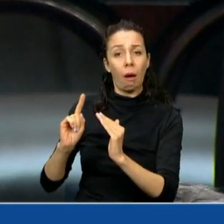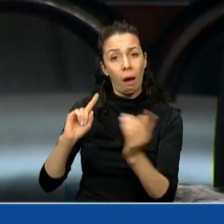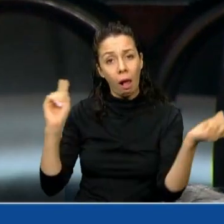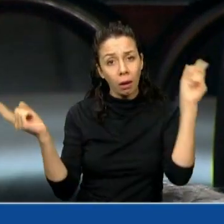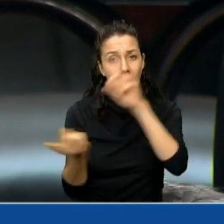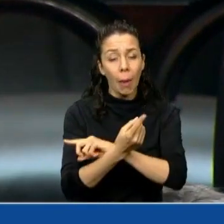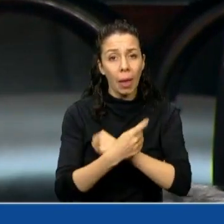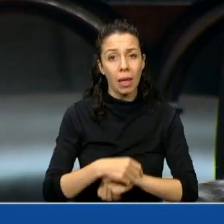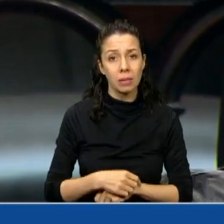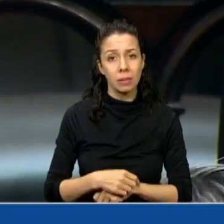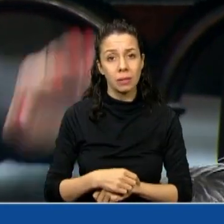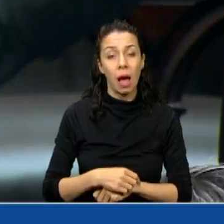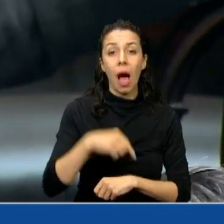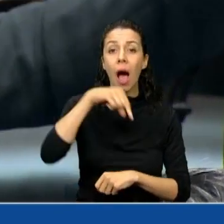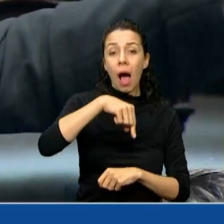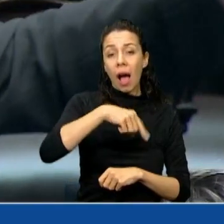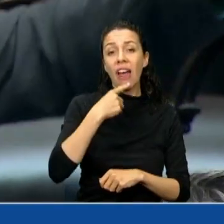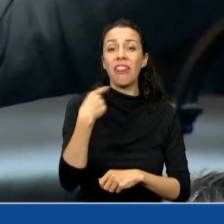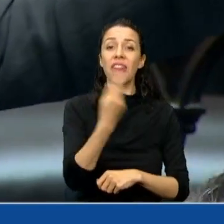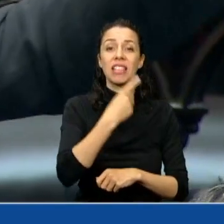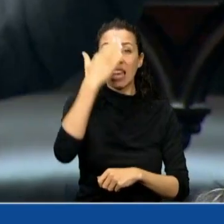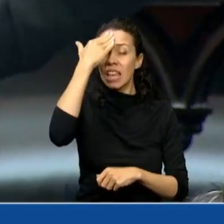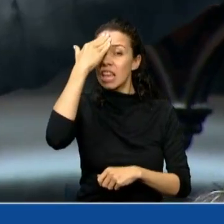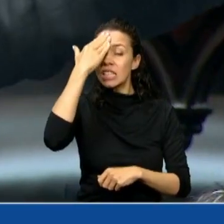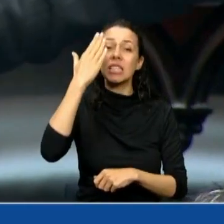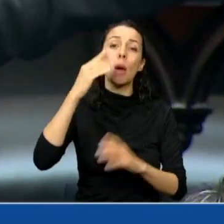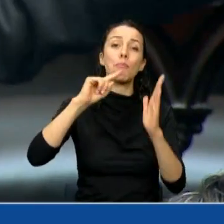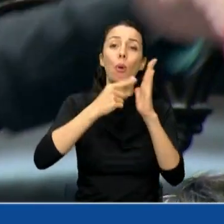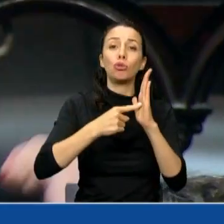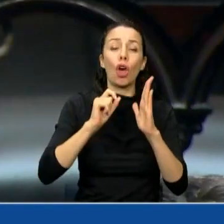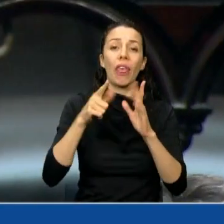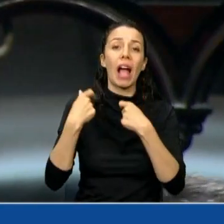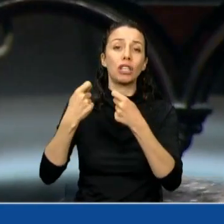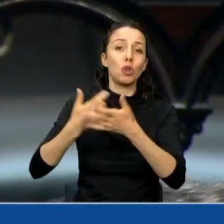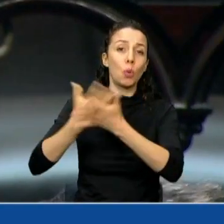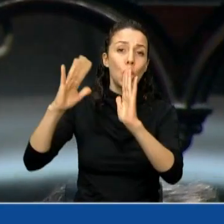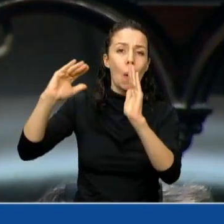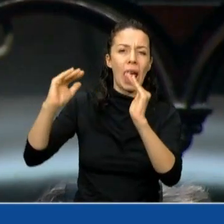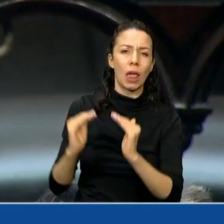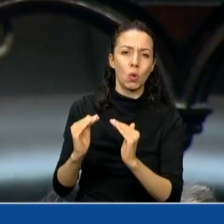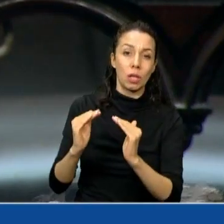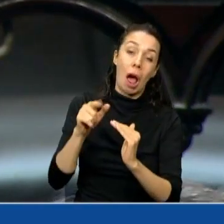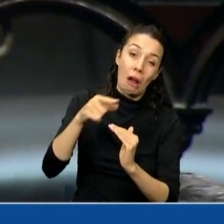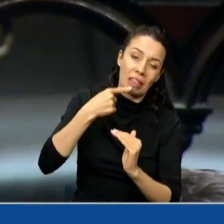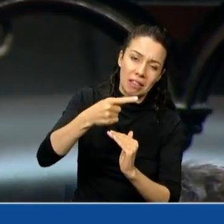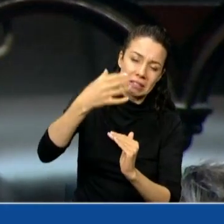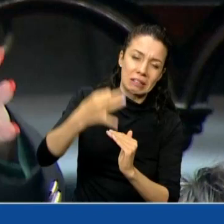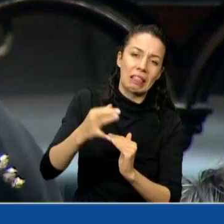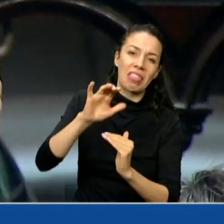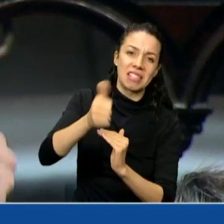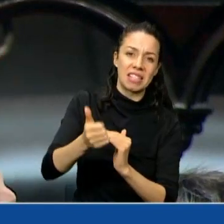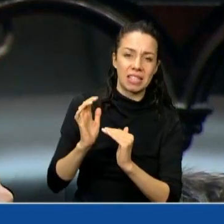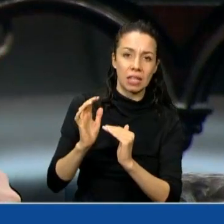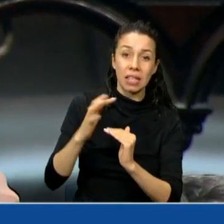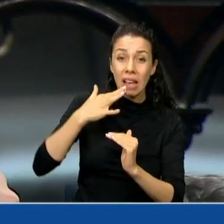sesión, los que dicen que van a bajar 15 puntos del gasto, supongo que ahora van a decir 16, están subiendo el peor